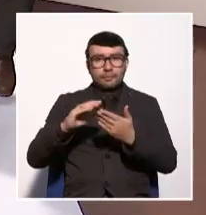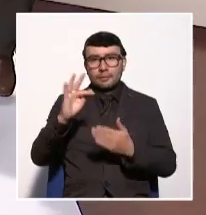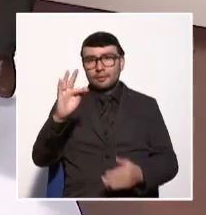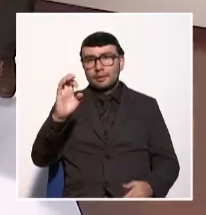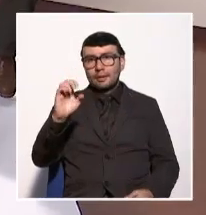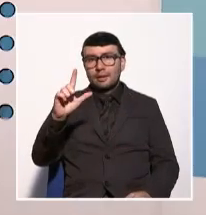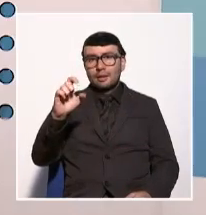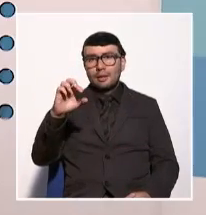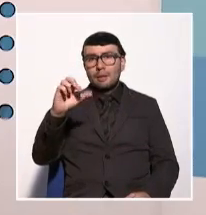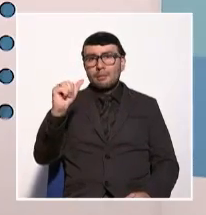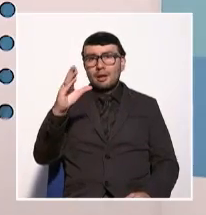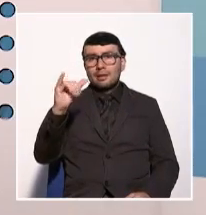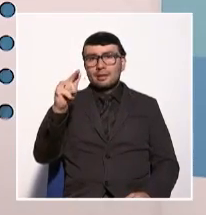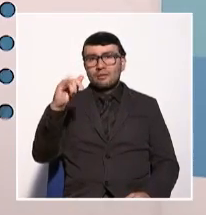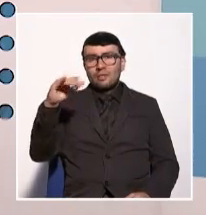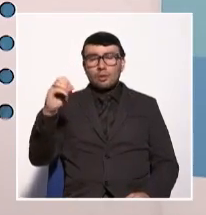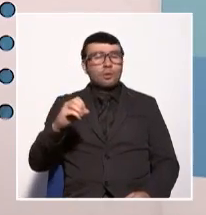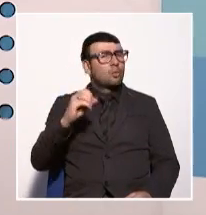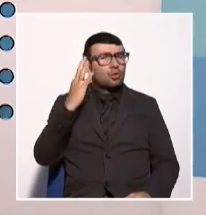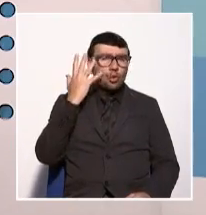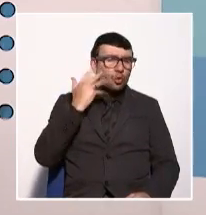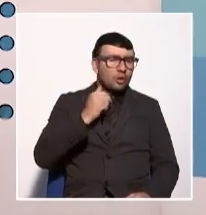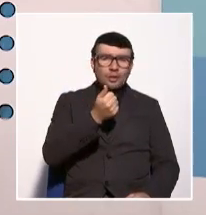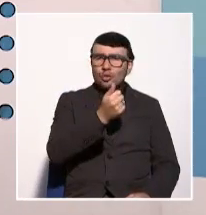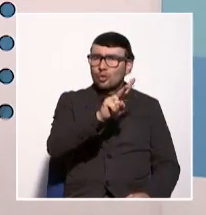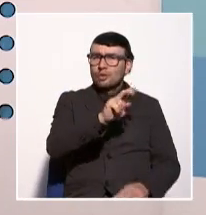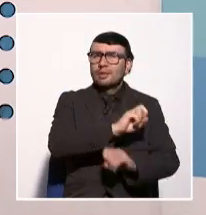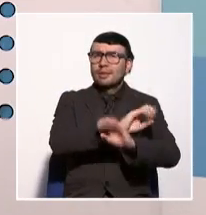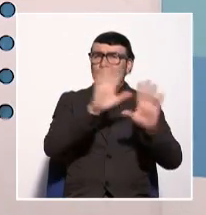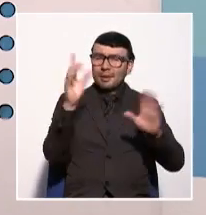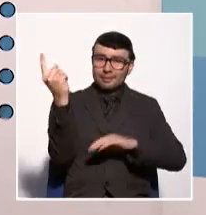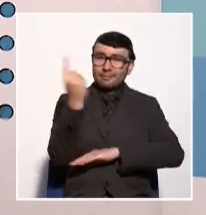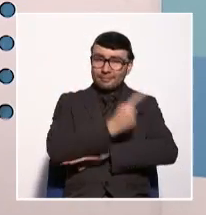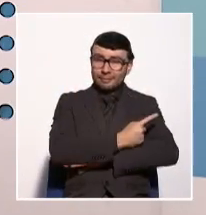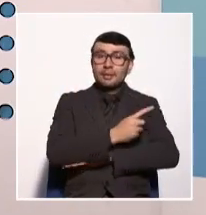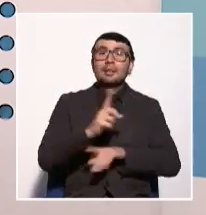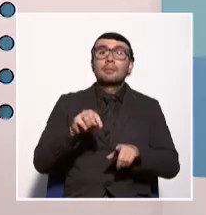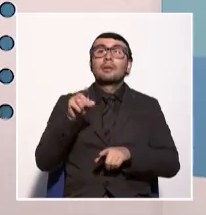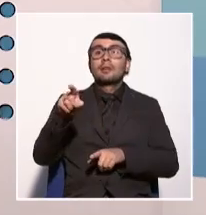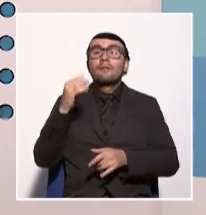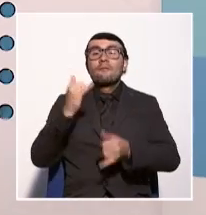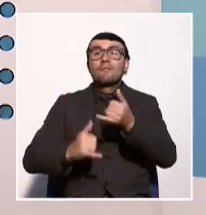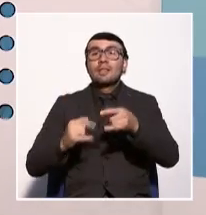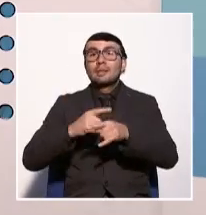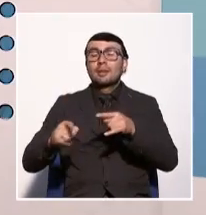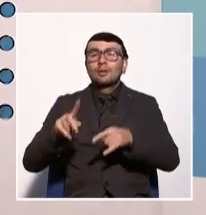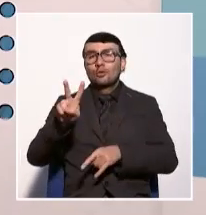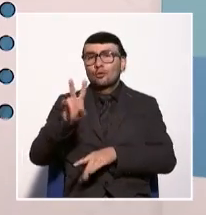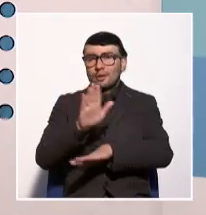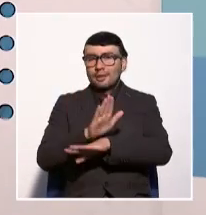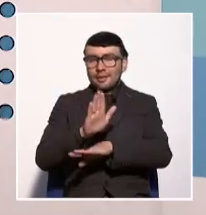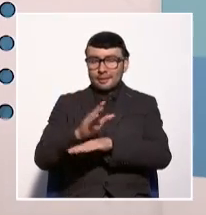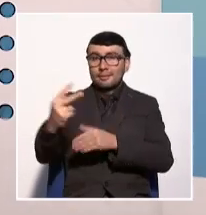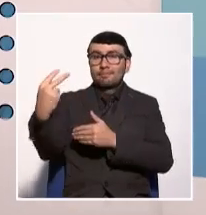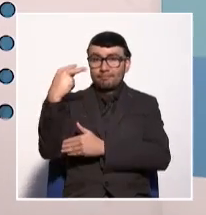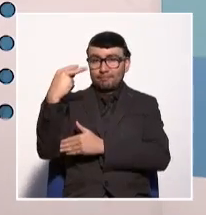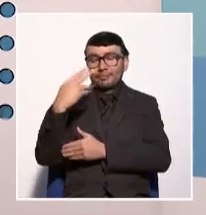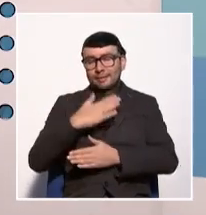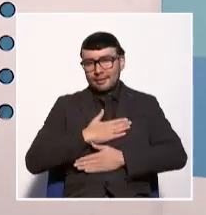semana a las dos de la tarde siempre estamos pensando en ustedes para propiciarles mejor entendimiento